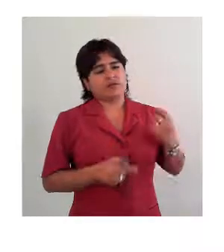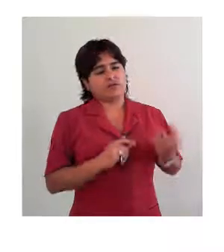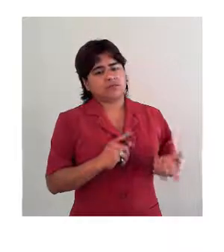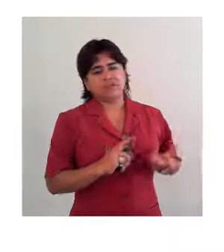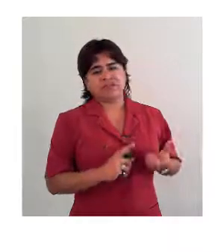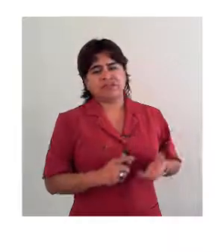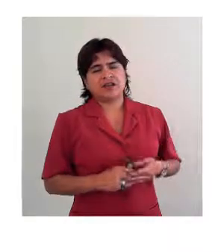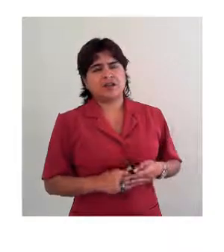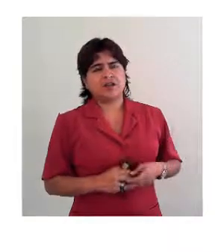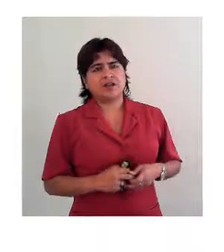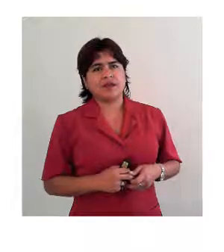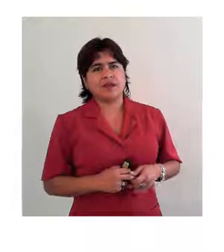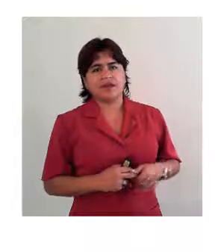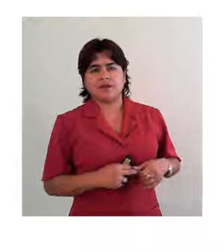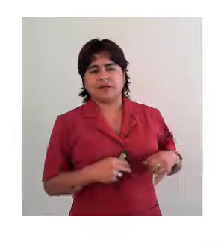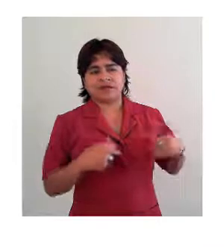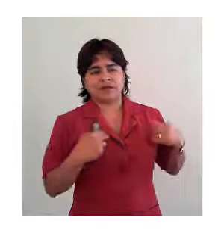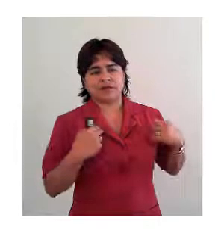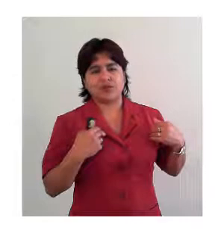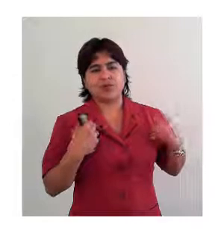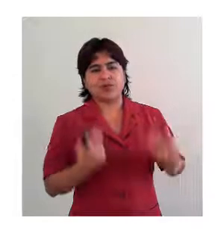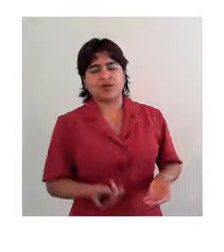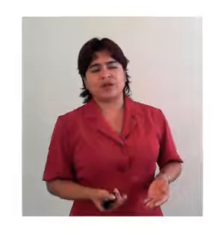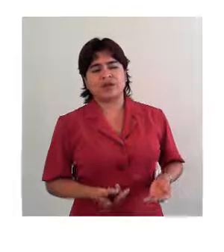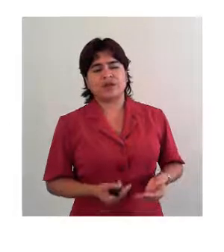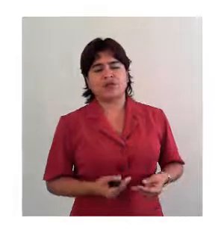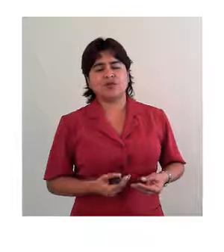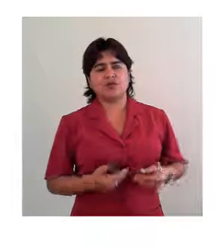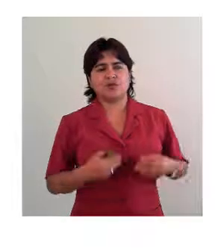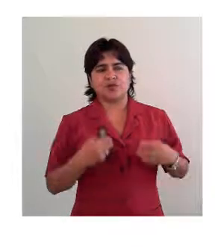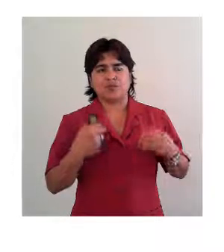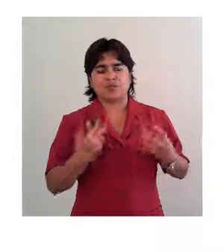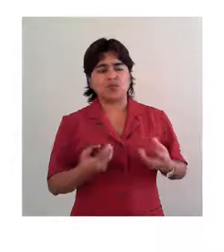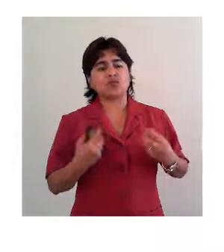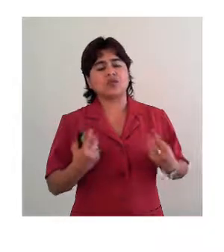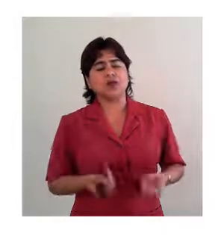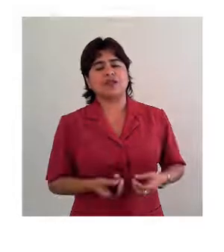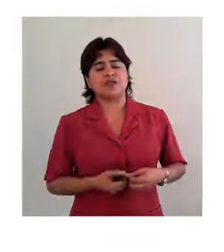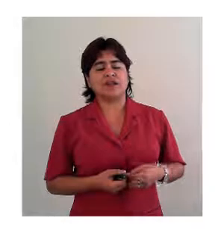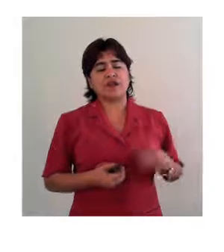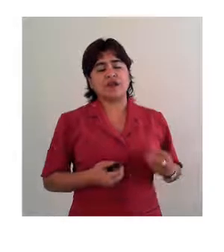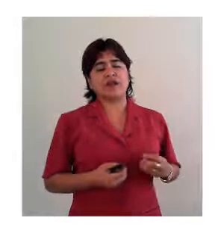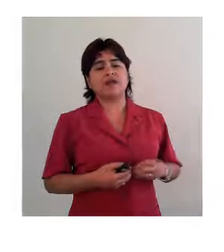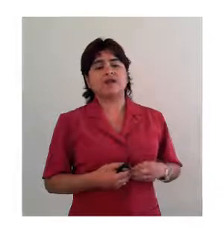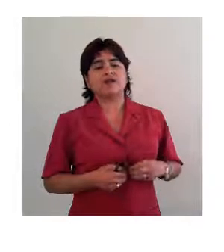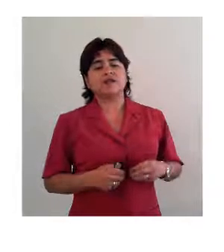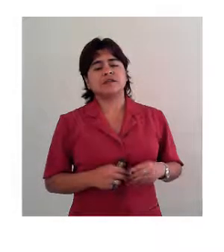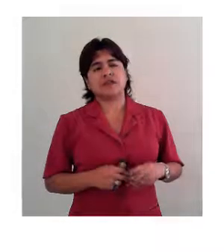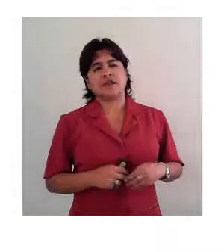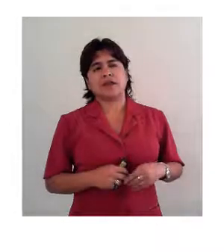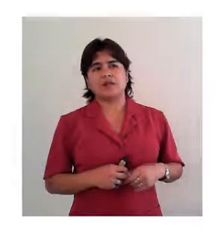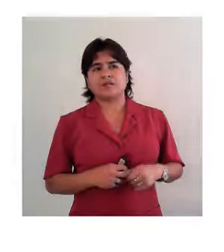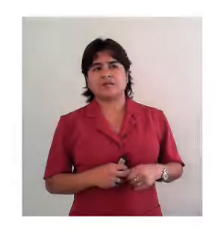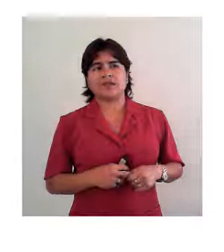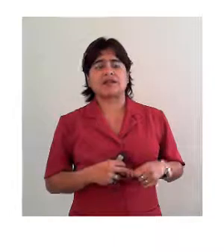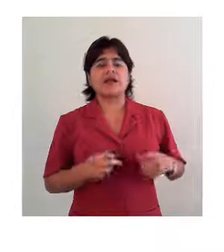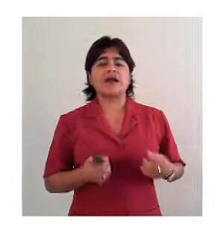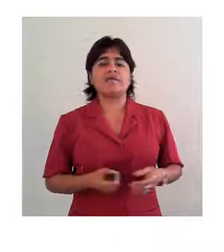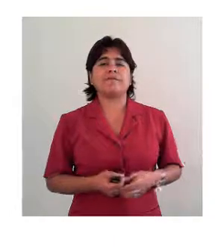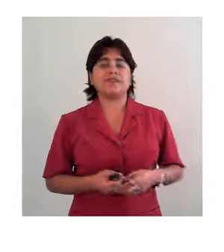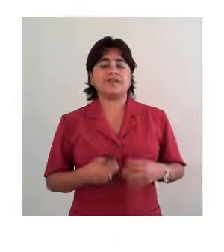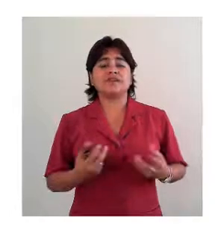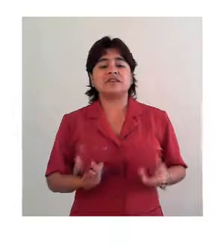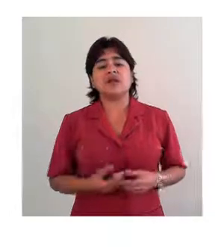¿no? Básicamente todo elemento, producto que entra afuera sin que